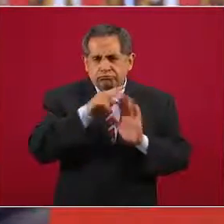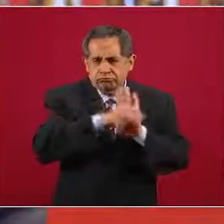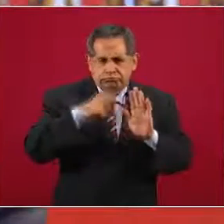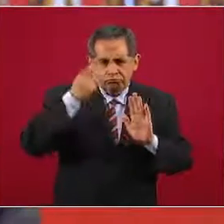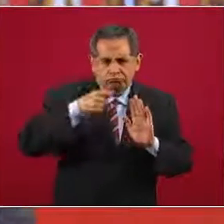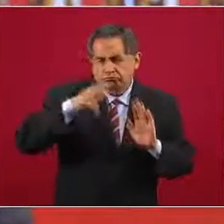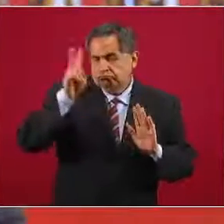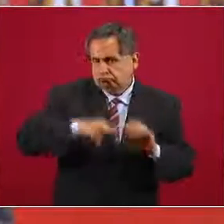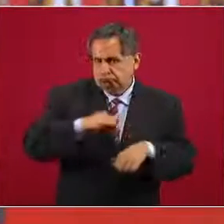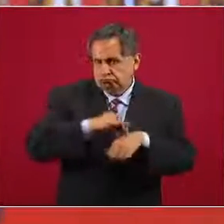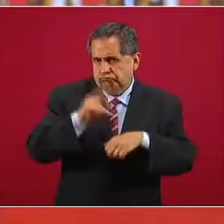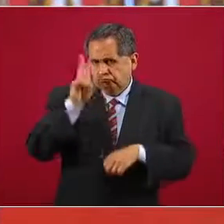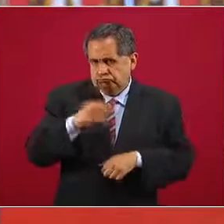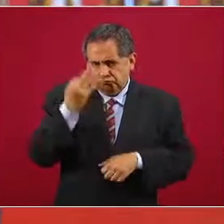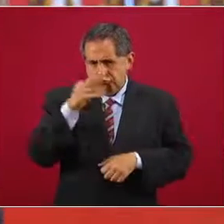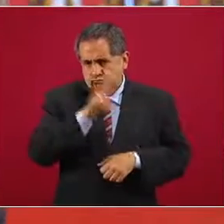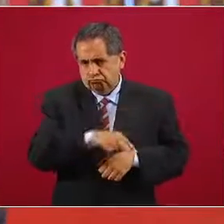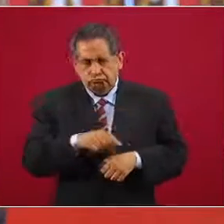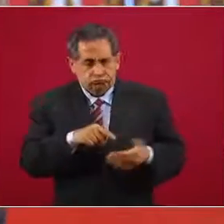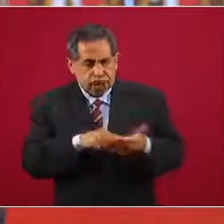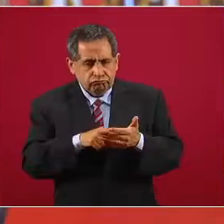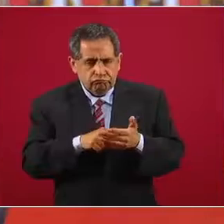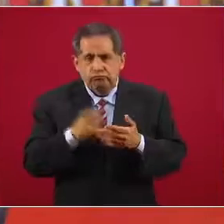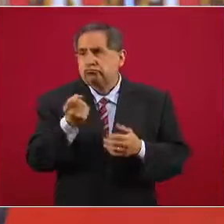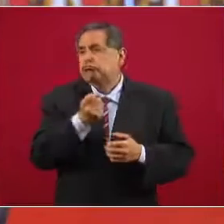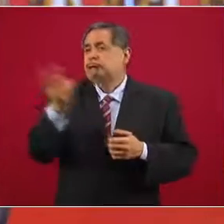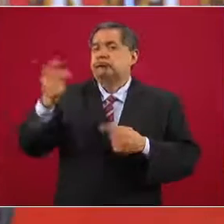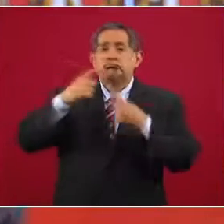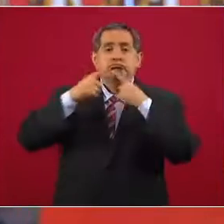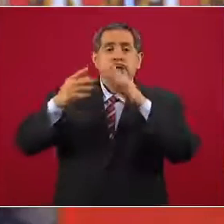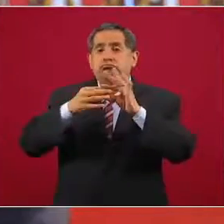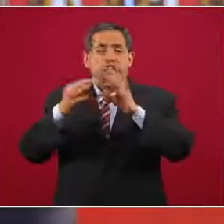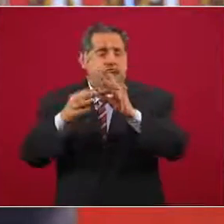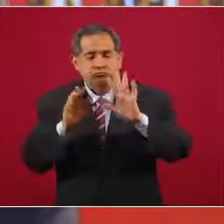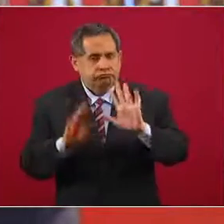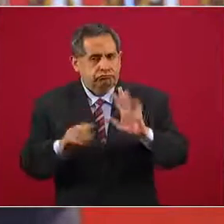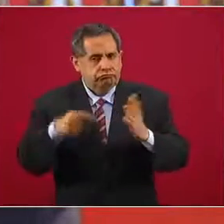porque han habido reacciones.